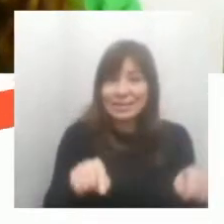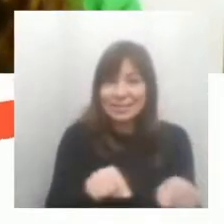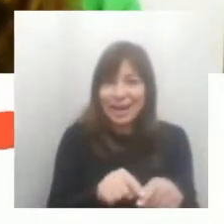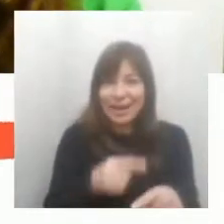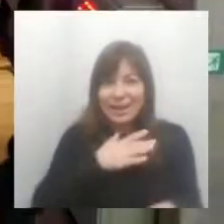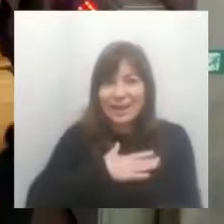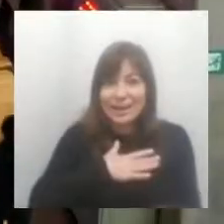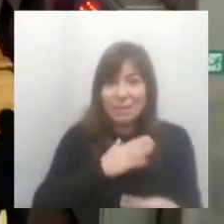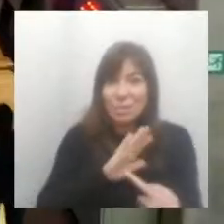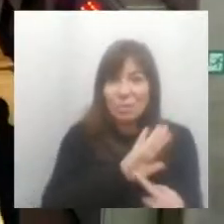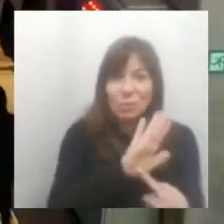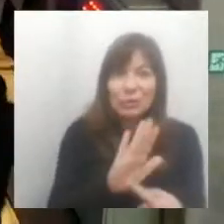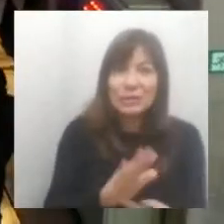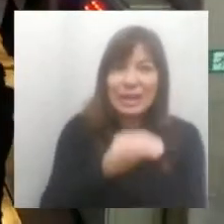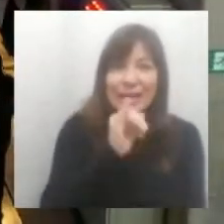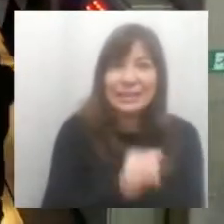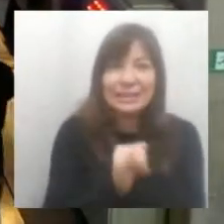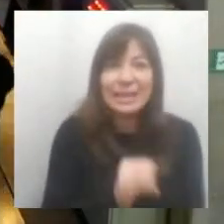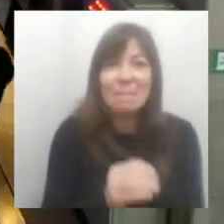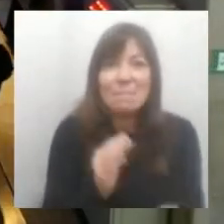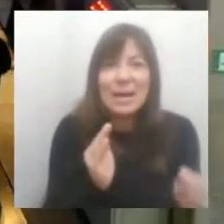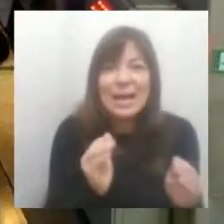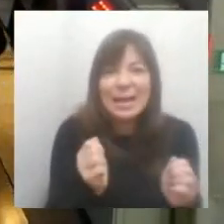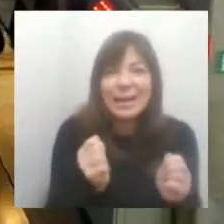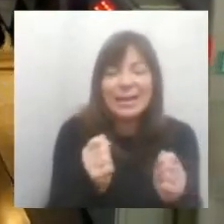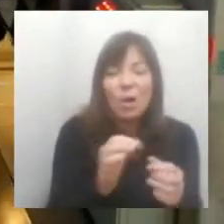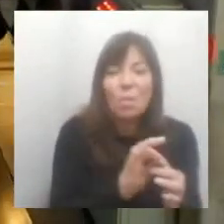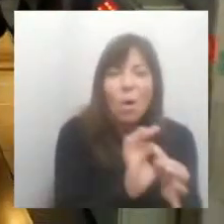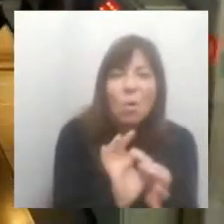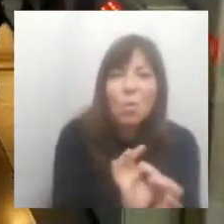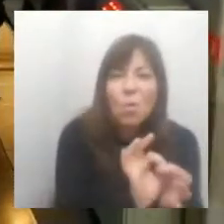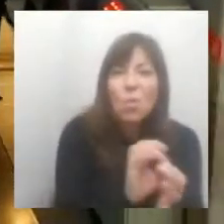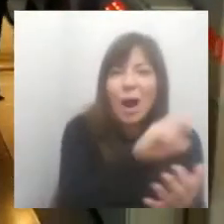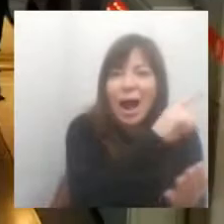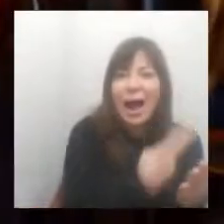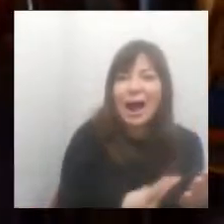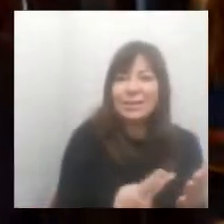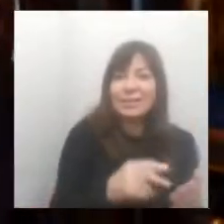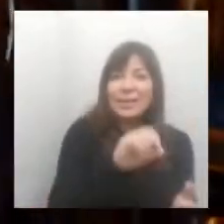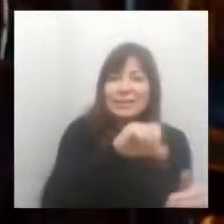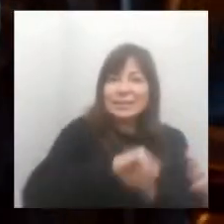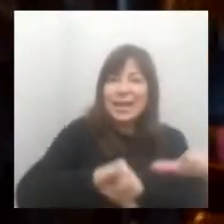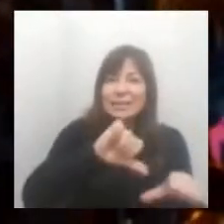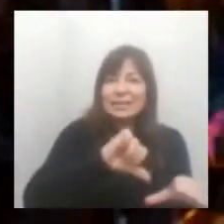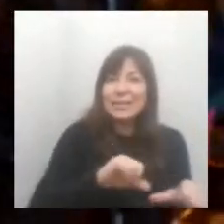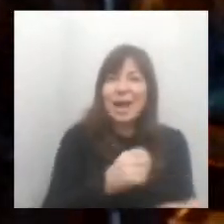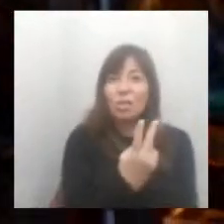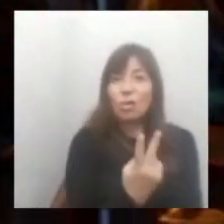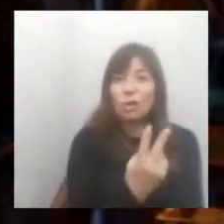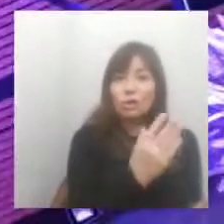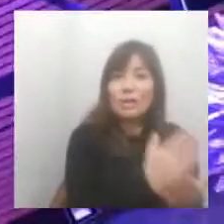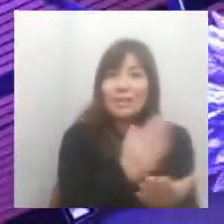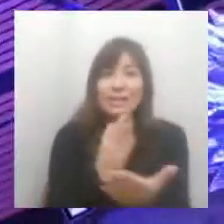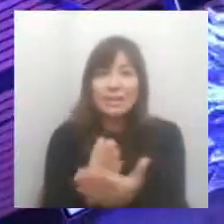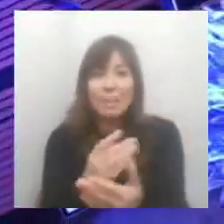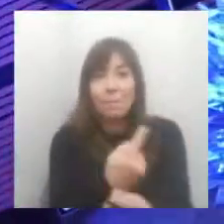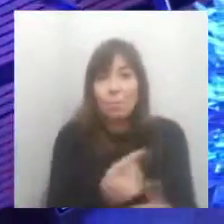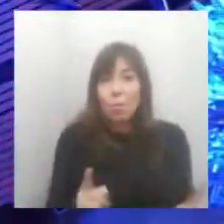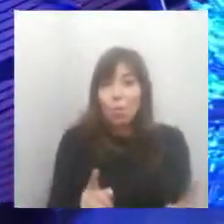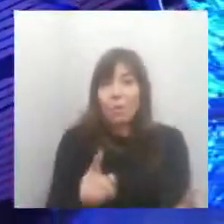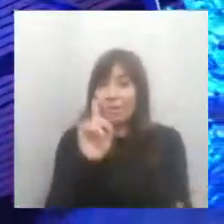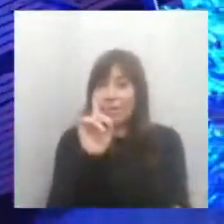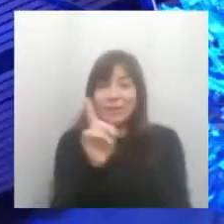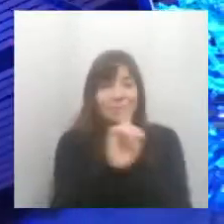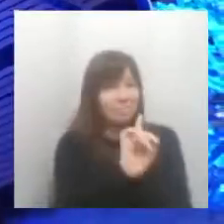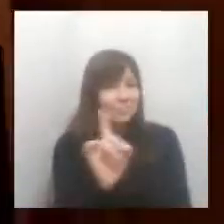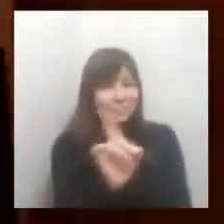mostrar porque tiene esta estrecha relación del arte y la ciencia. Son dos disciplinas que en principio pueden parecer muy diferentes, pero